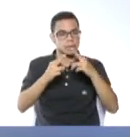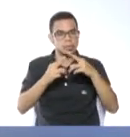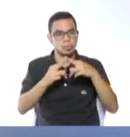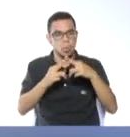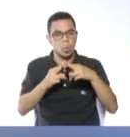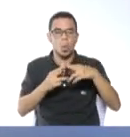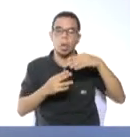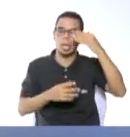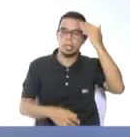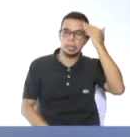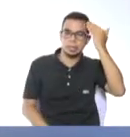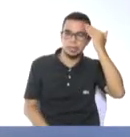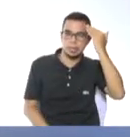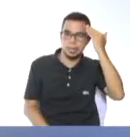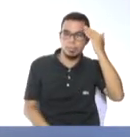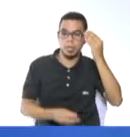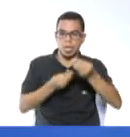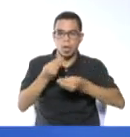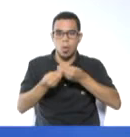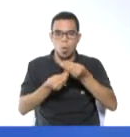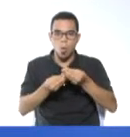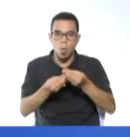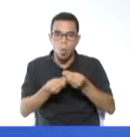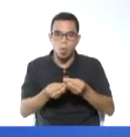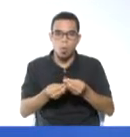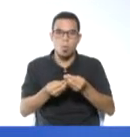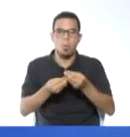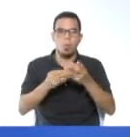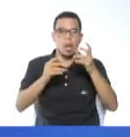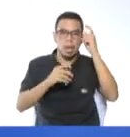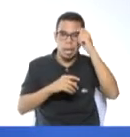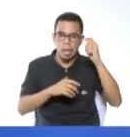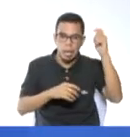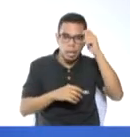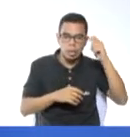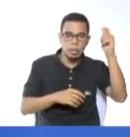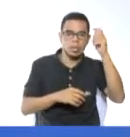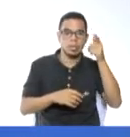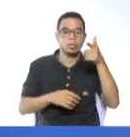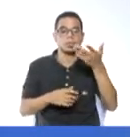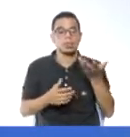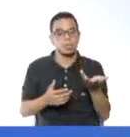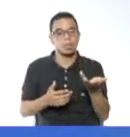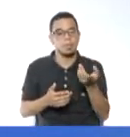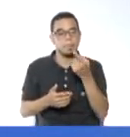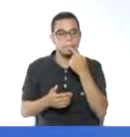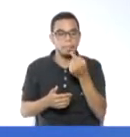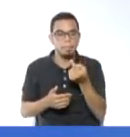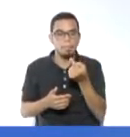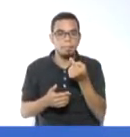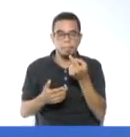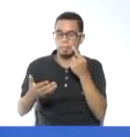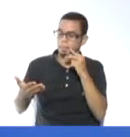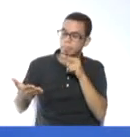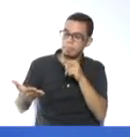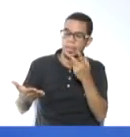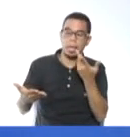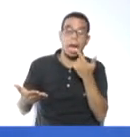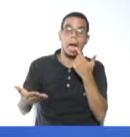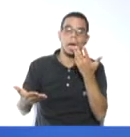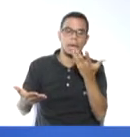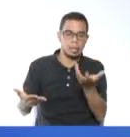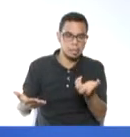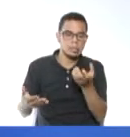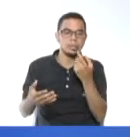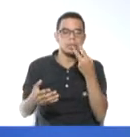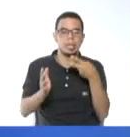de cómo es la semiótica, porque esta es una ciencia, la semiótica me dice qué es lo que significa para cada cultura